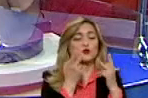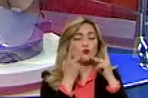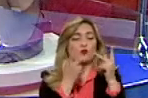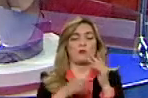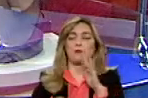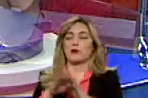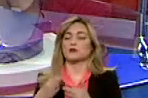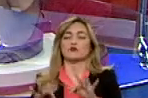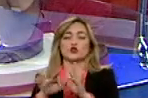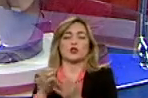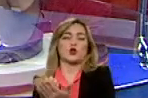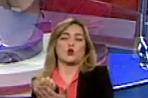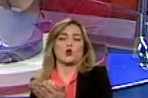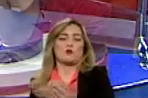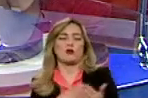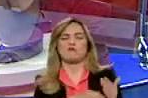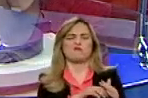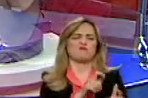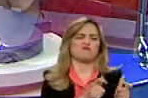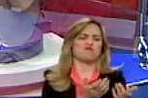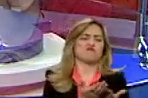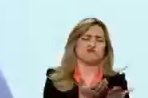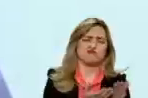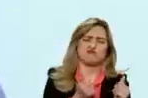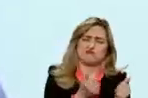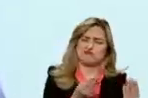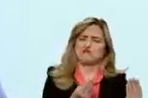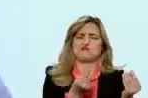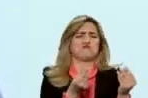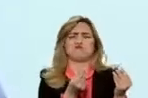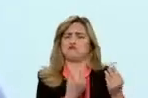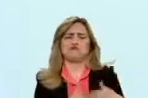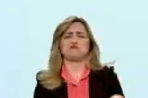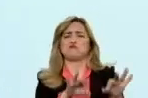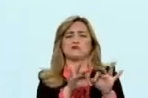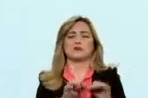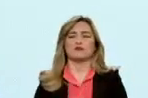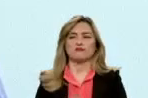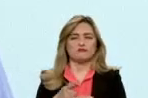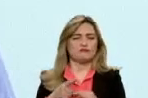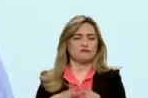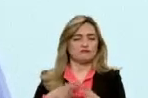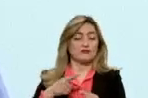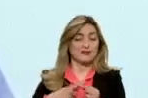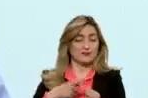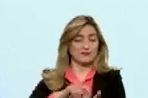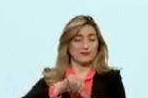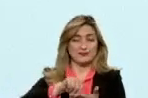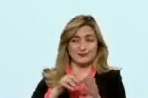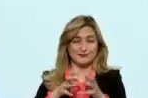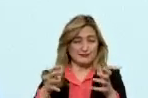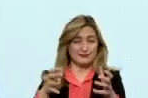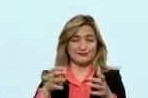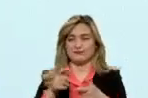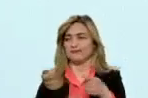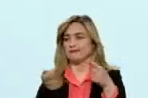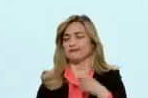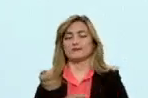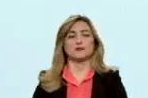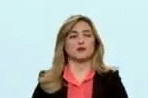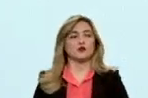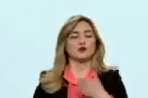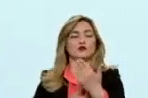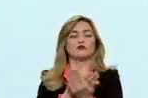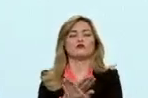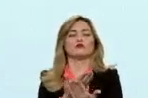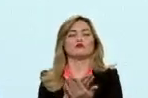público. Eso, lamentablemente, en una ciudad del tamaño de Quito y de la importancia de Quito no se puede dar. Nosotros hemos planteado como